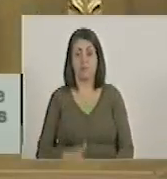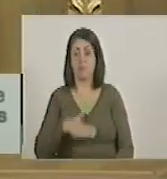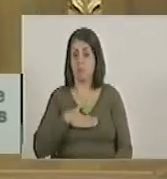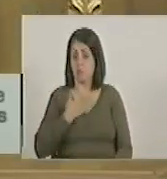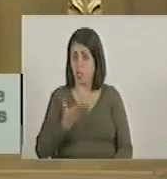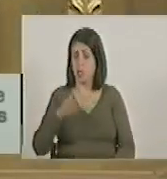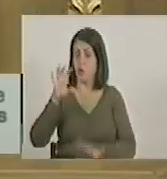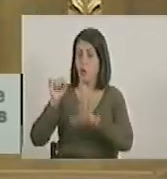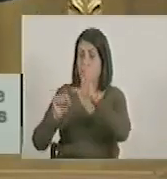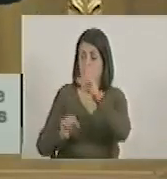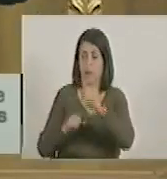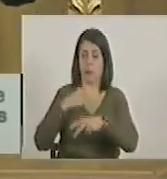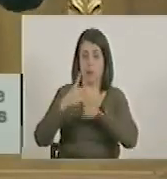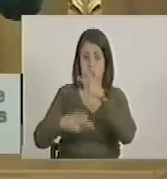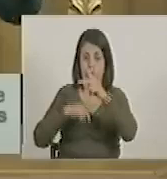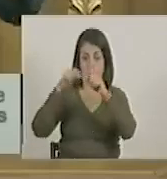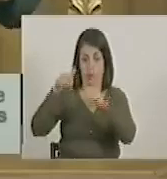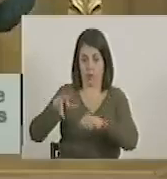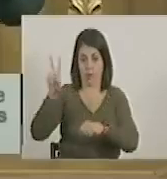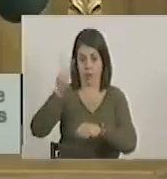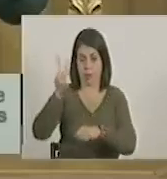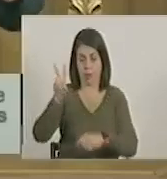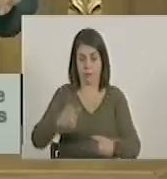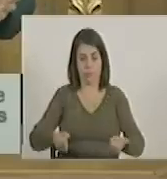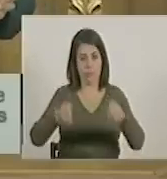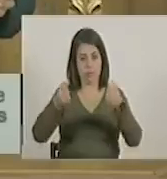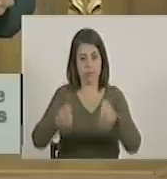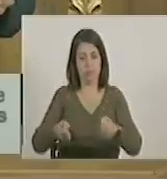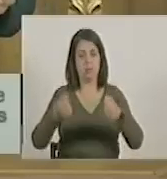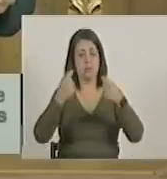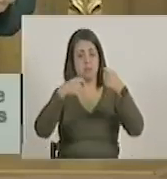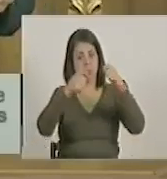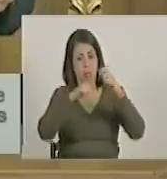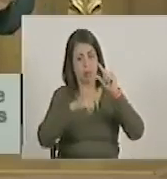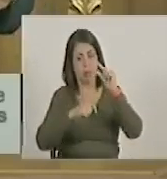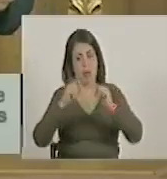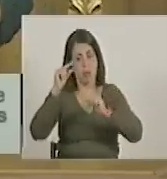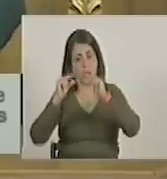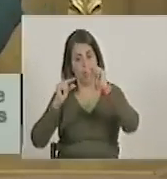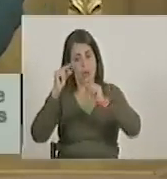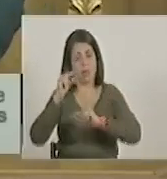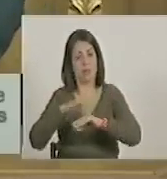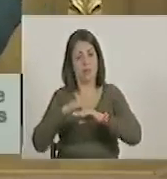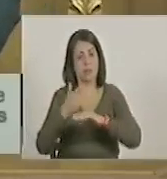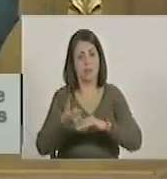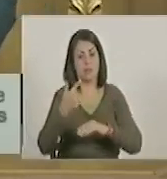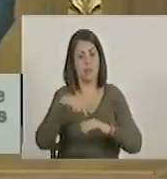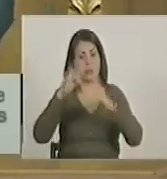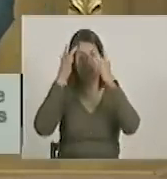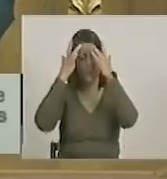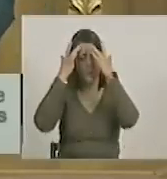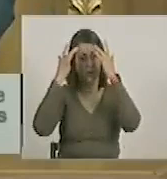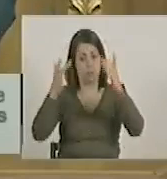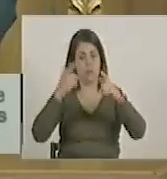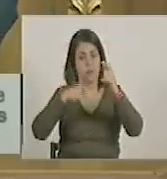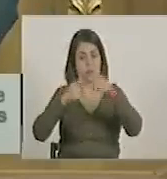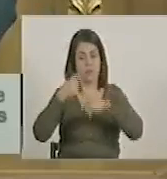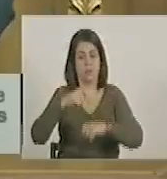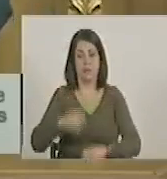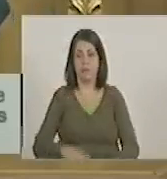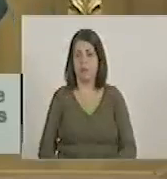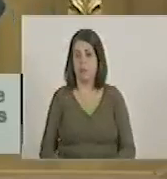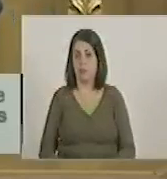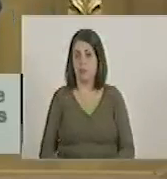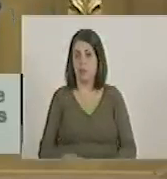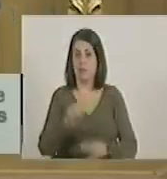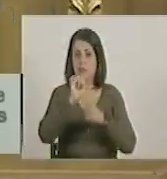posibles compradores de nuestros productos, los mercados en función de nuestra oferta exportadora, es lo que llaman la inteligencia comercial.